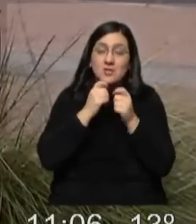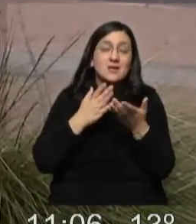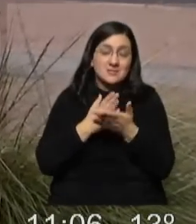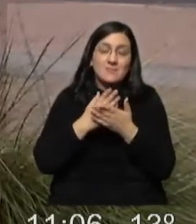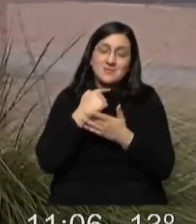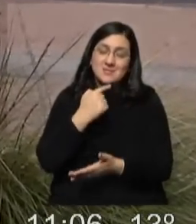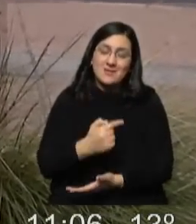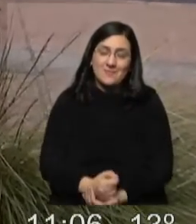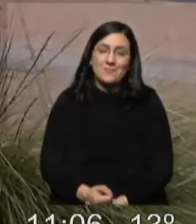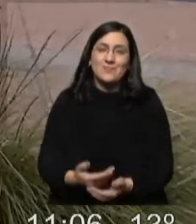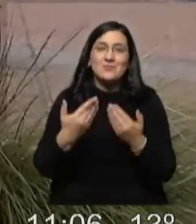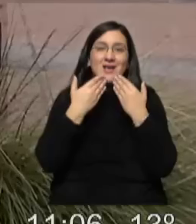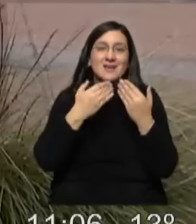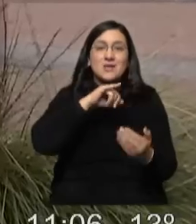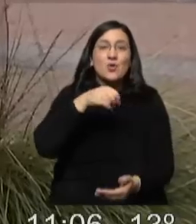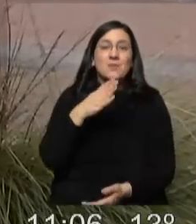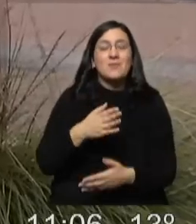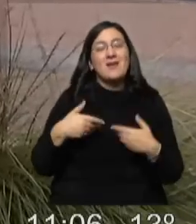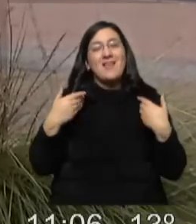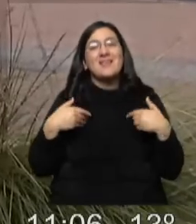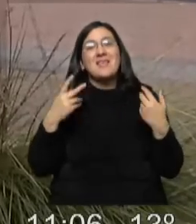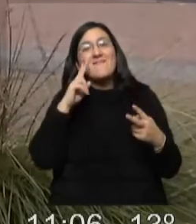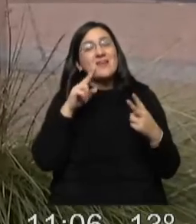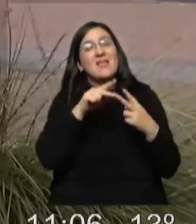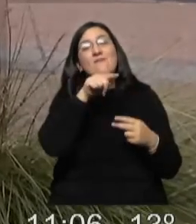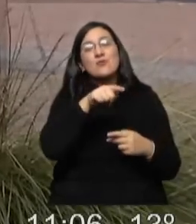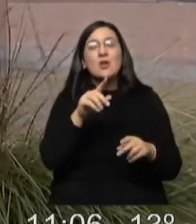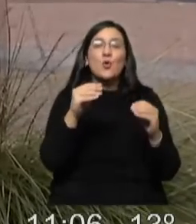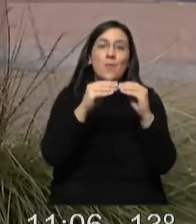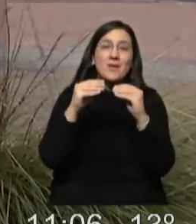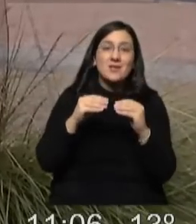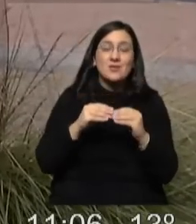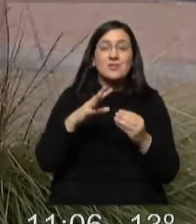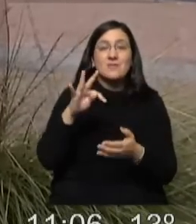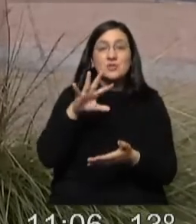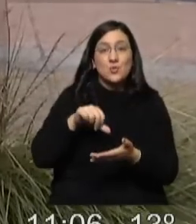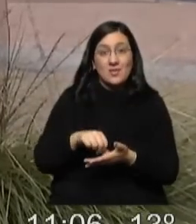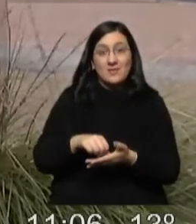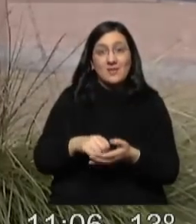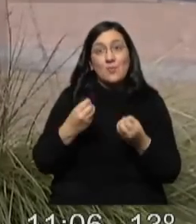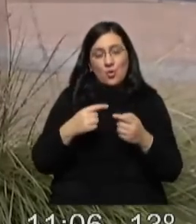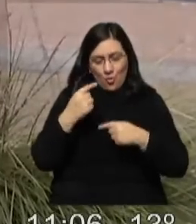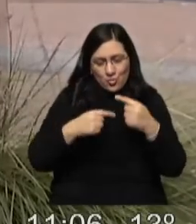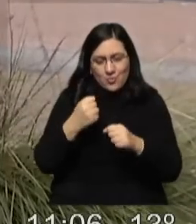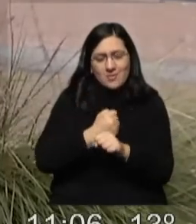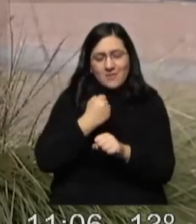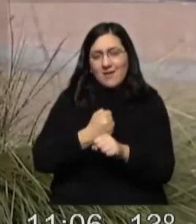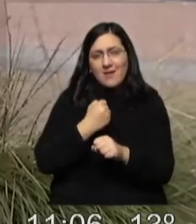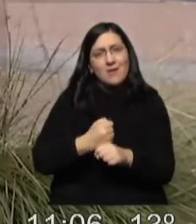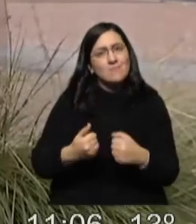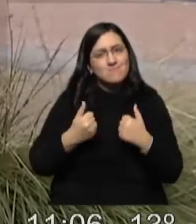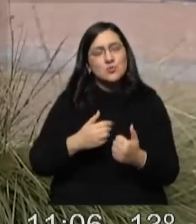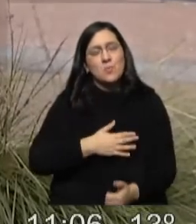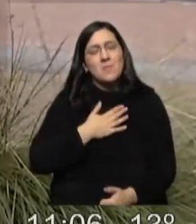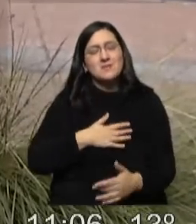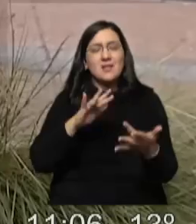los ciudadanos. No, gracias a vos, JP, una alegría verte a vos y a todos los compañeros de TV Ciudad, y bueno, sigan adelante trabajando así, es un enorme placer